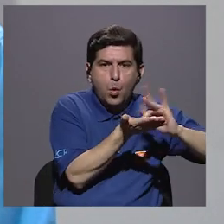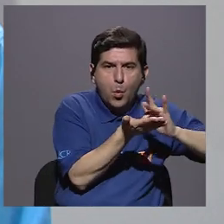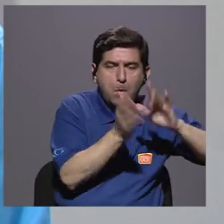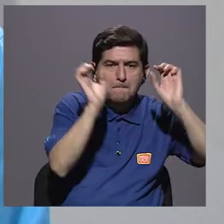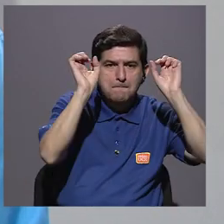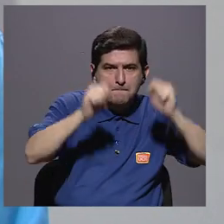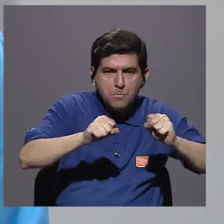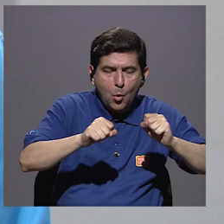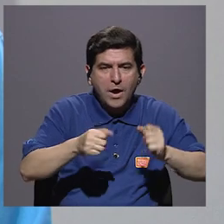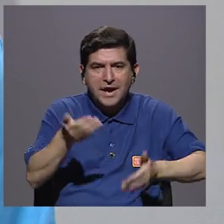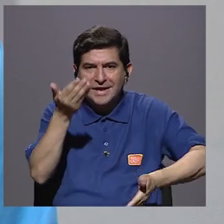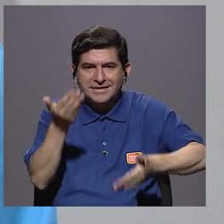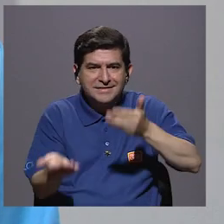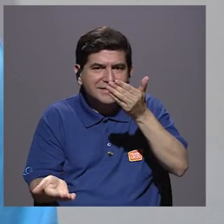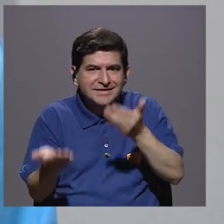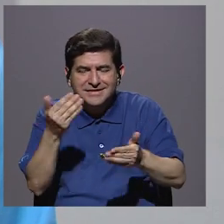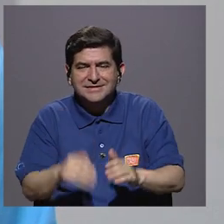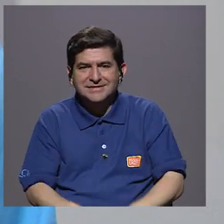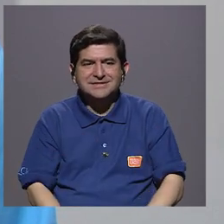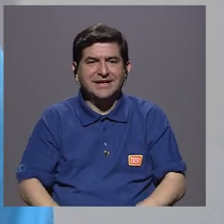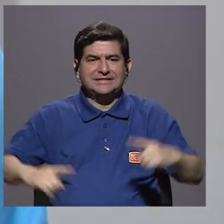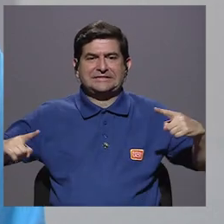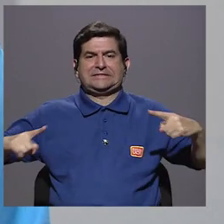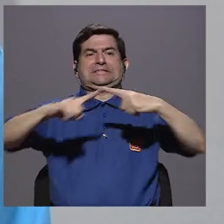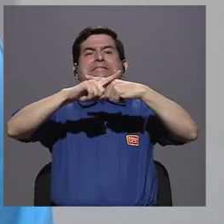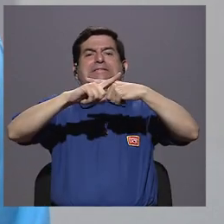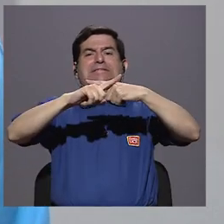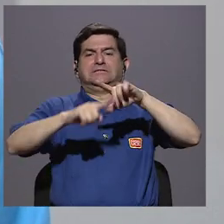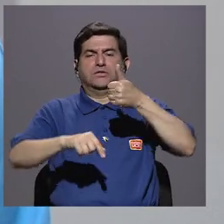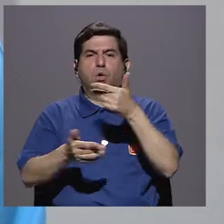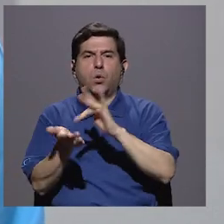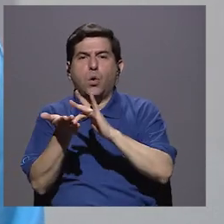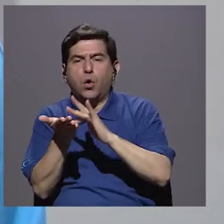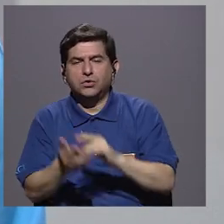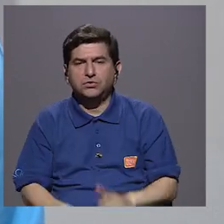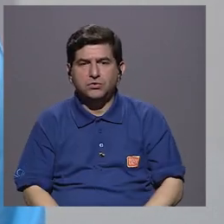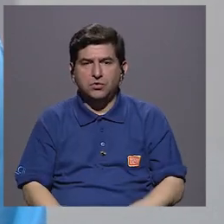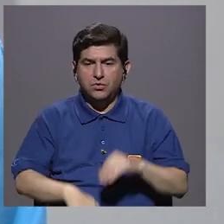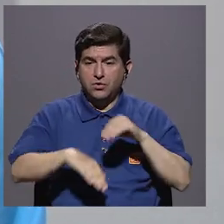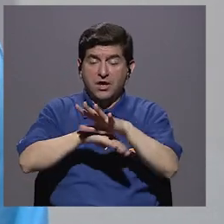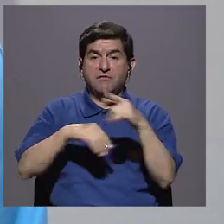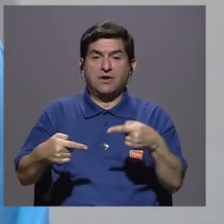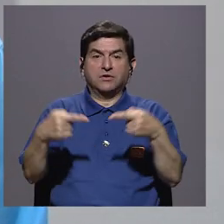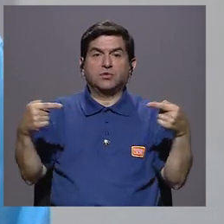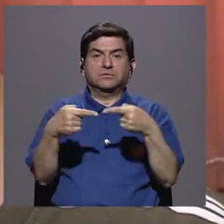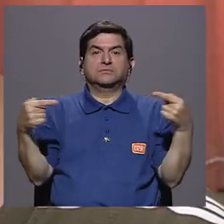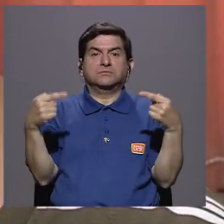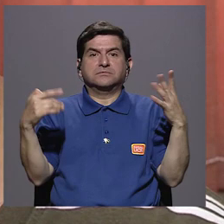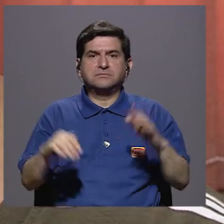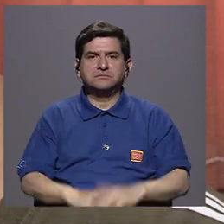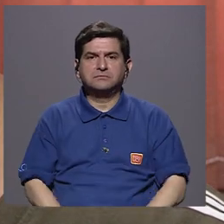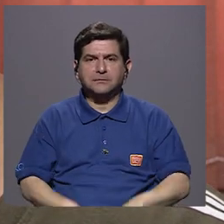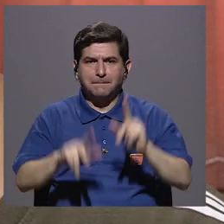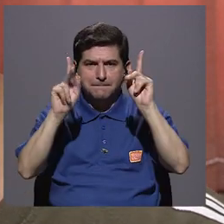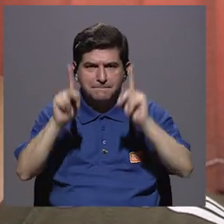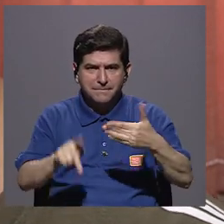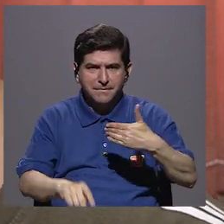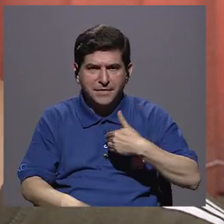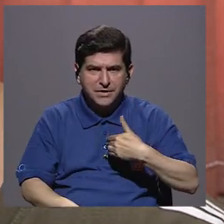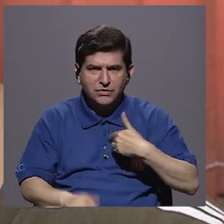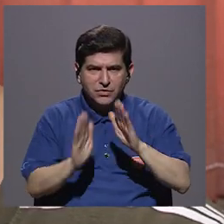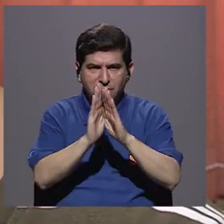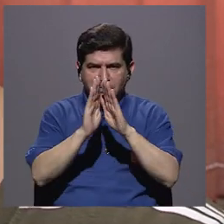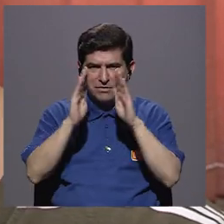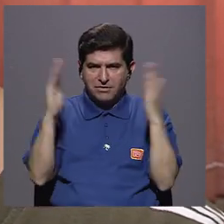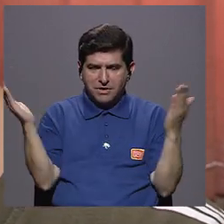medicamento puede para decirlo de alguna manera, chocar con otro medicamento y causar un efecto adverso. Entonces la persona tiene que tener